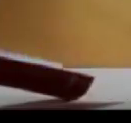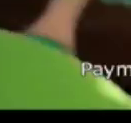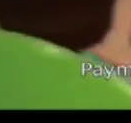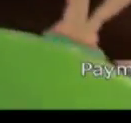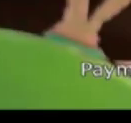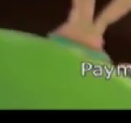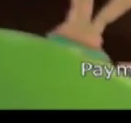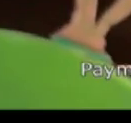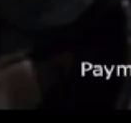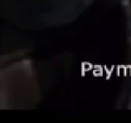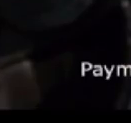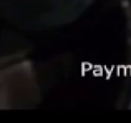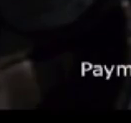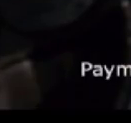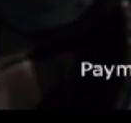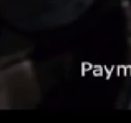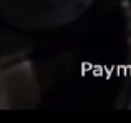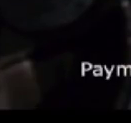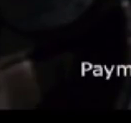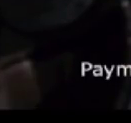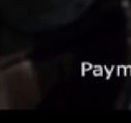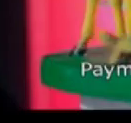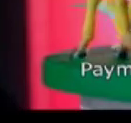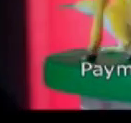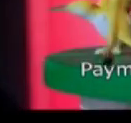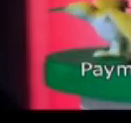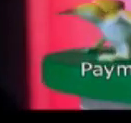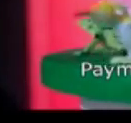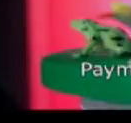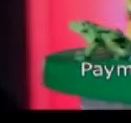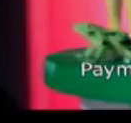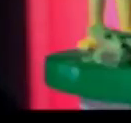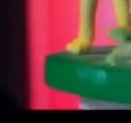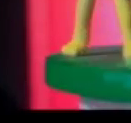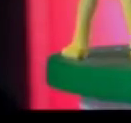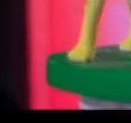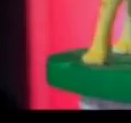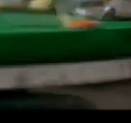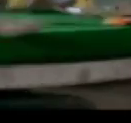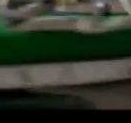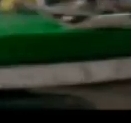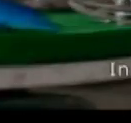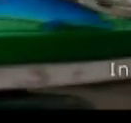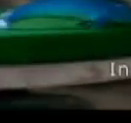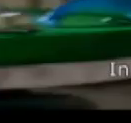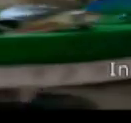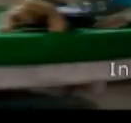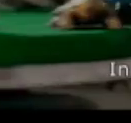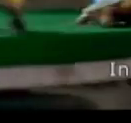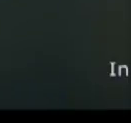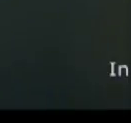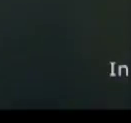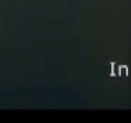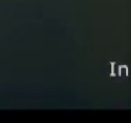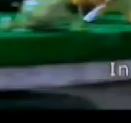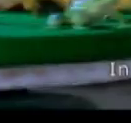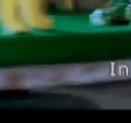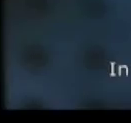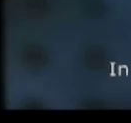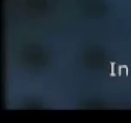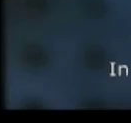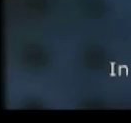En 1997 se pone en marcha el pago por servicios ambientales. En el 2011, más